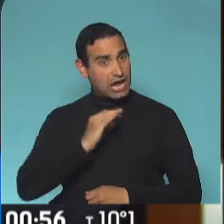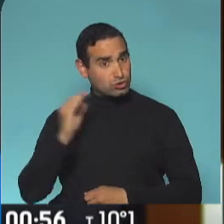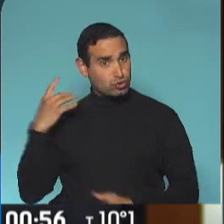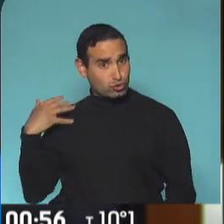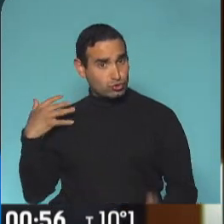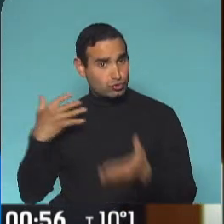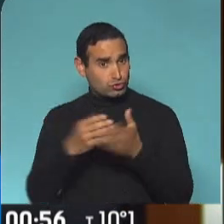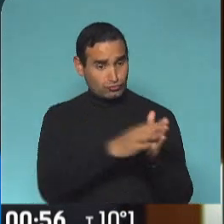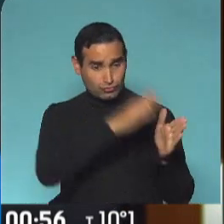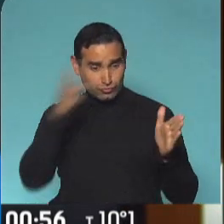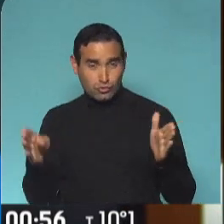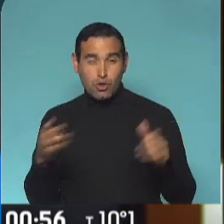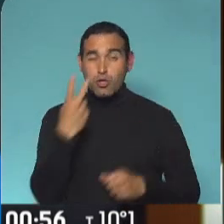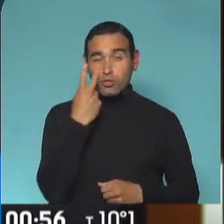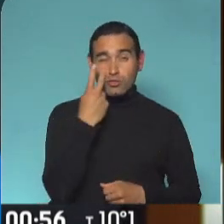en el periodo